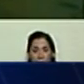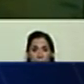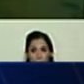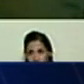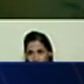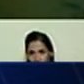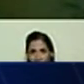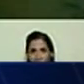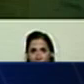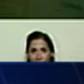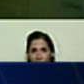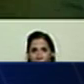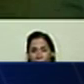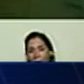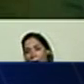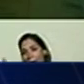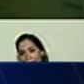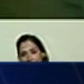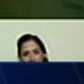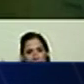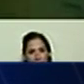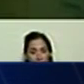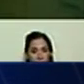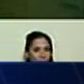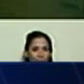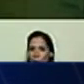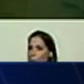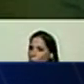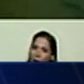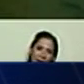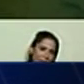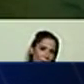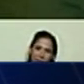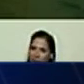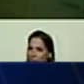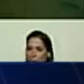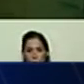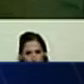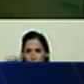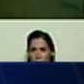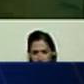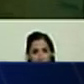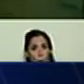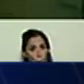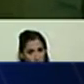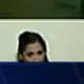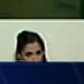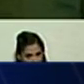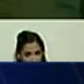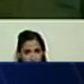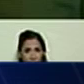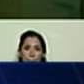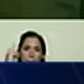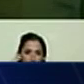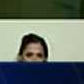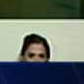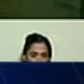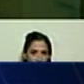No es el caso y no lo van a conseguir con un gobierno